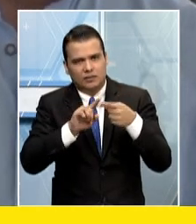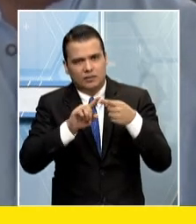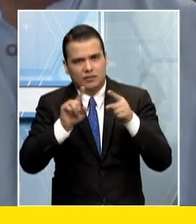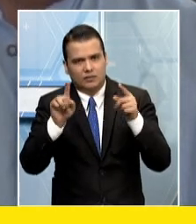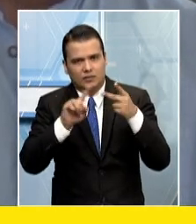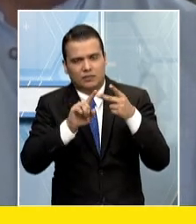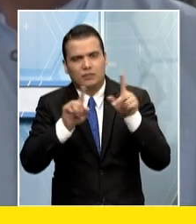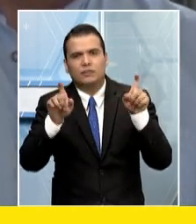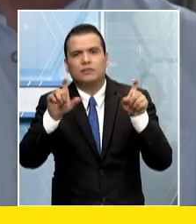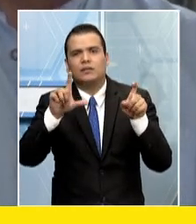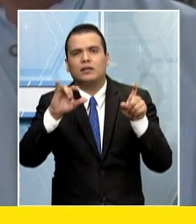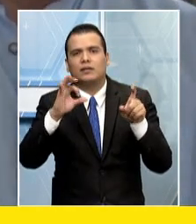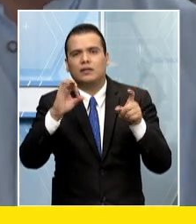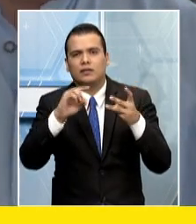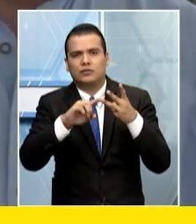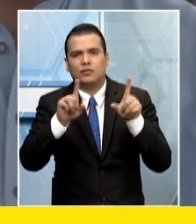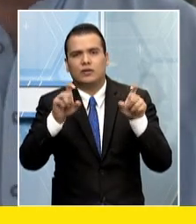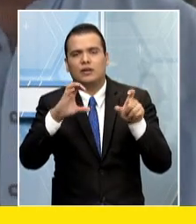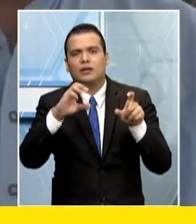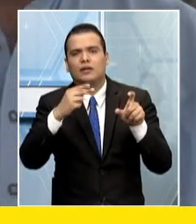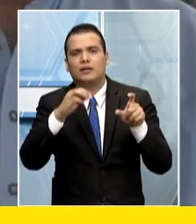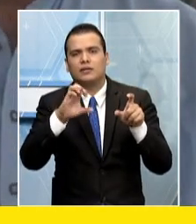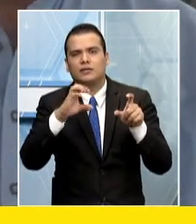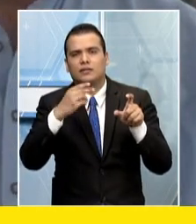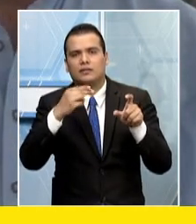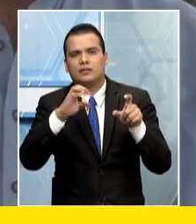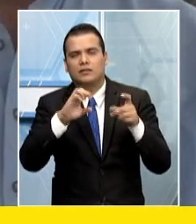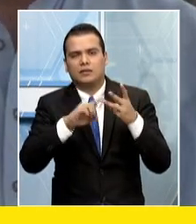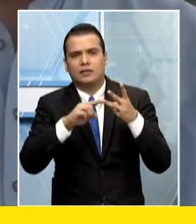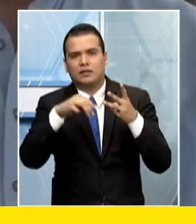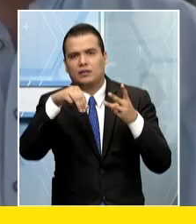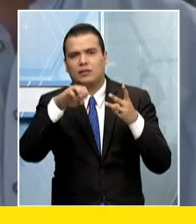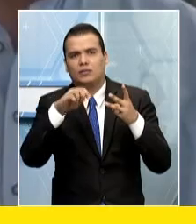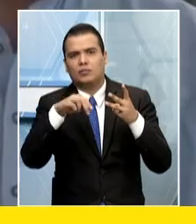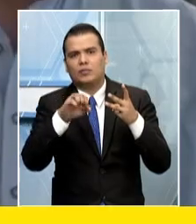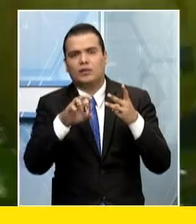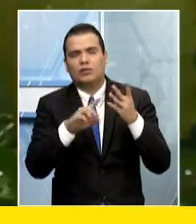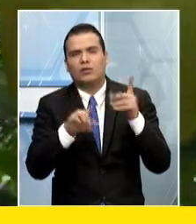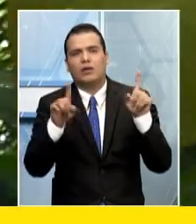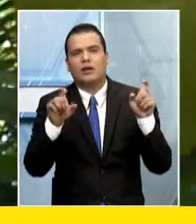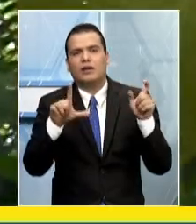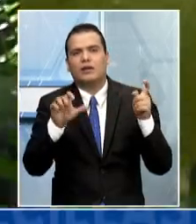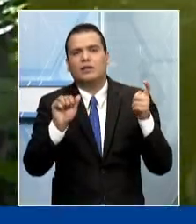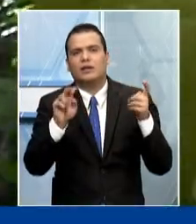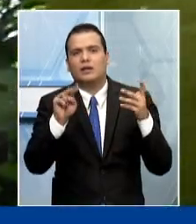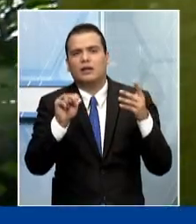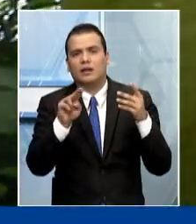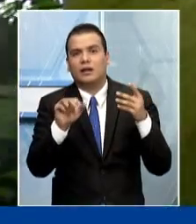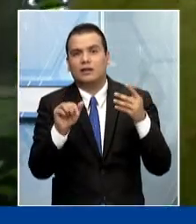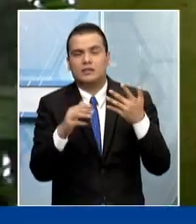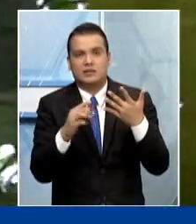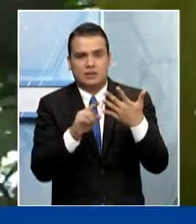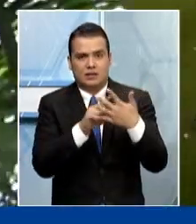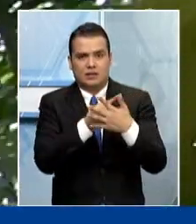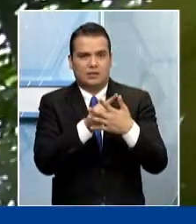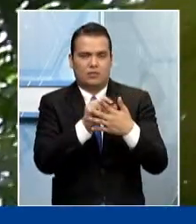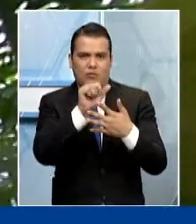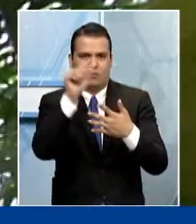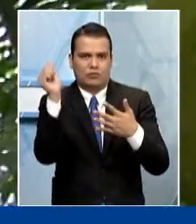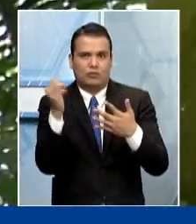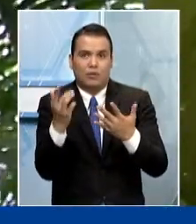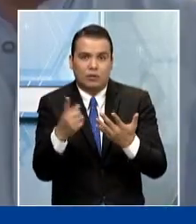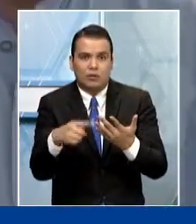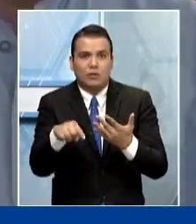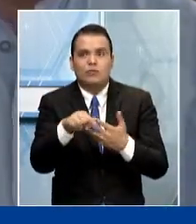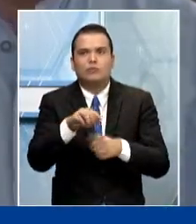alias Liso, alias Chechenko, alias Menor y alias Laiza. Por quienes perpetraron estos crímenes hay